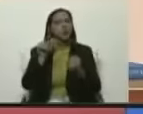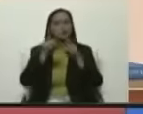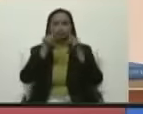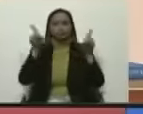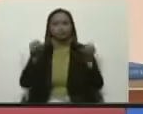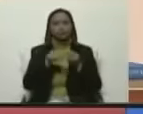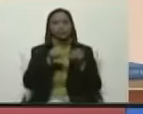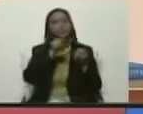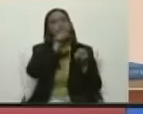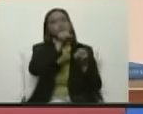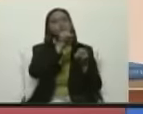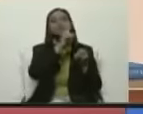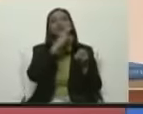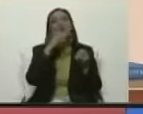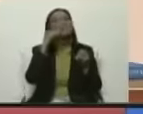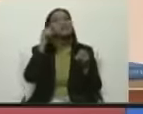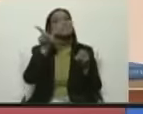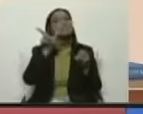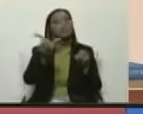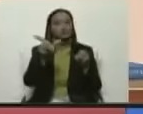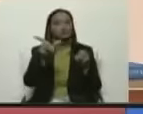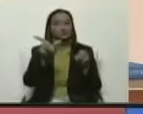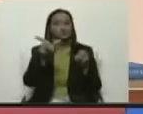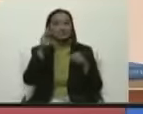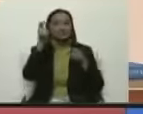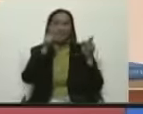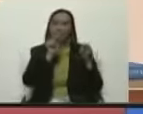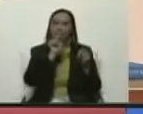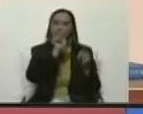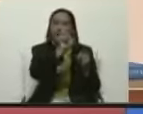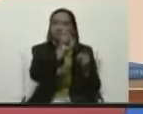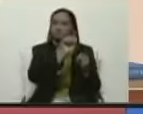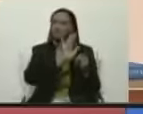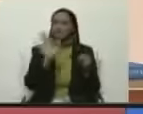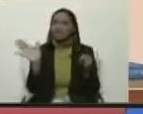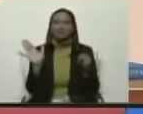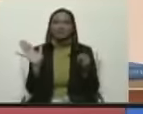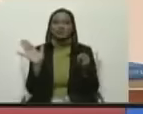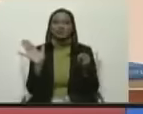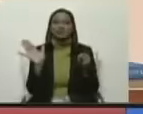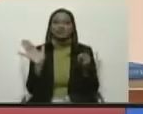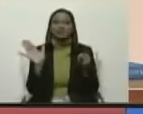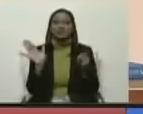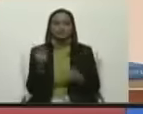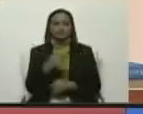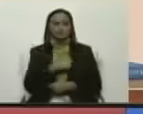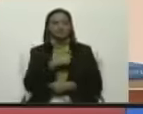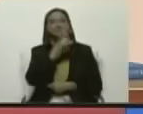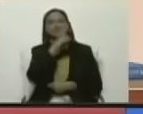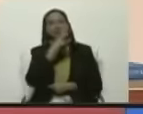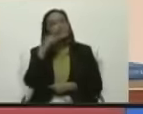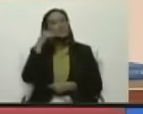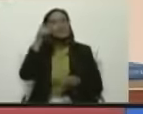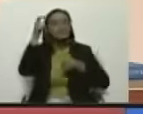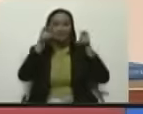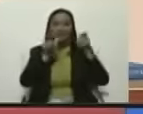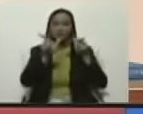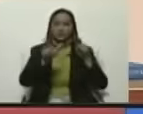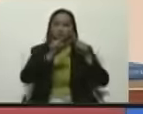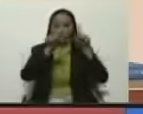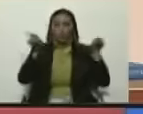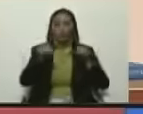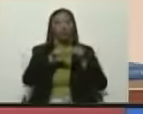la sonrisa de Chávez. Arriba y en la izquierda, en la sonrisa de Chávez. Está